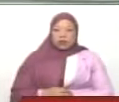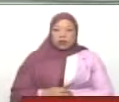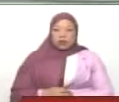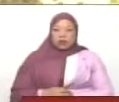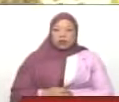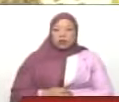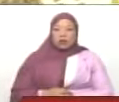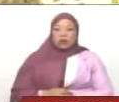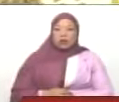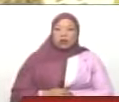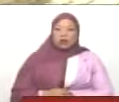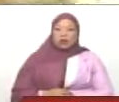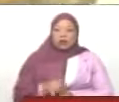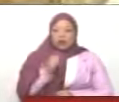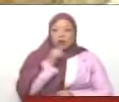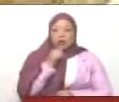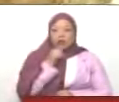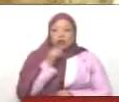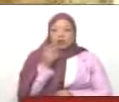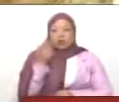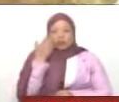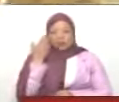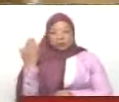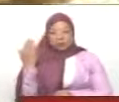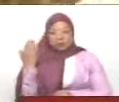Tómala aquí, mira. Mira,